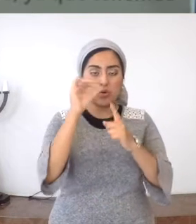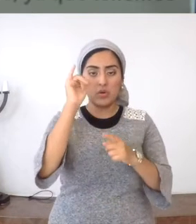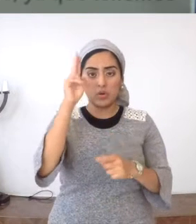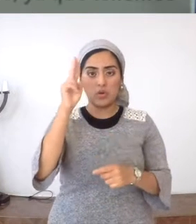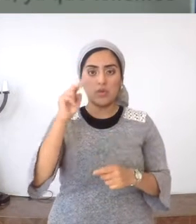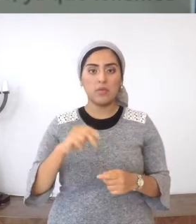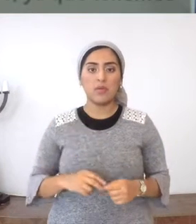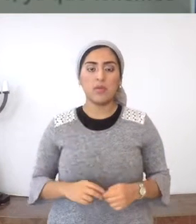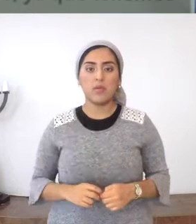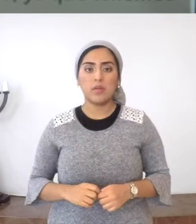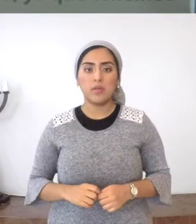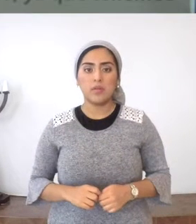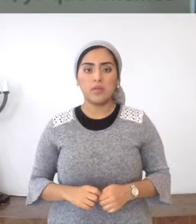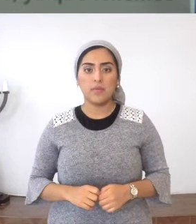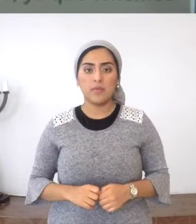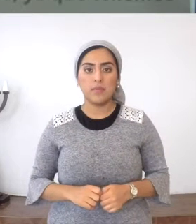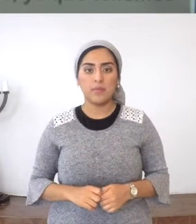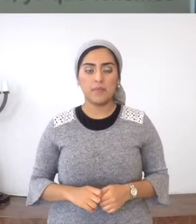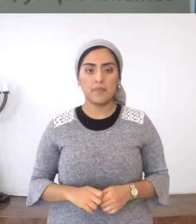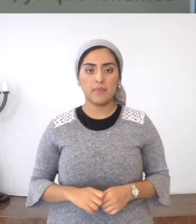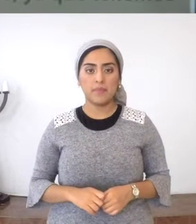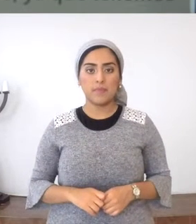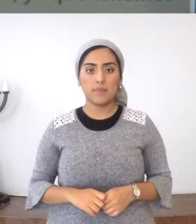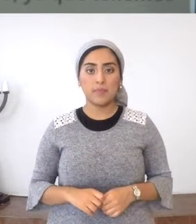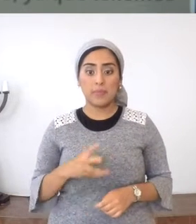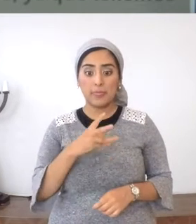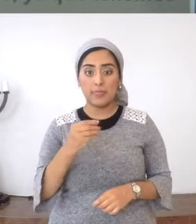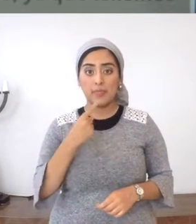de Yahweh Eso está en el Mishnet Torah